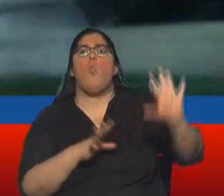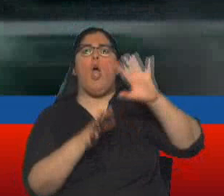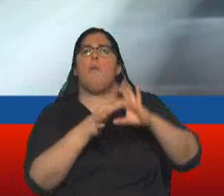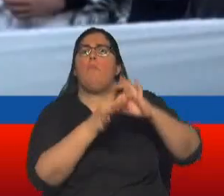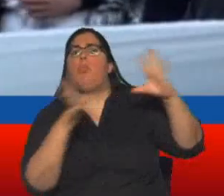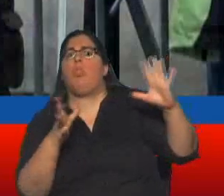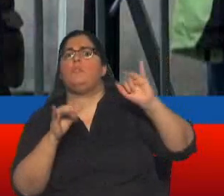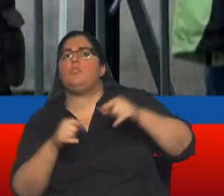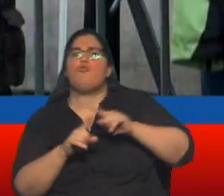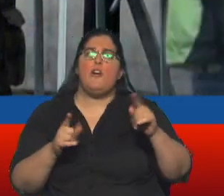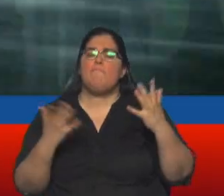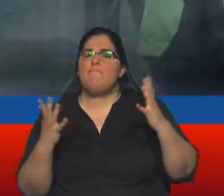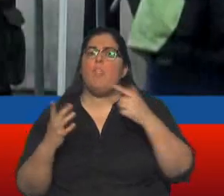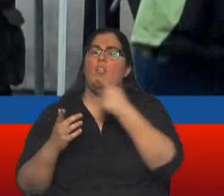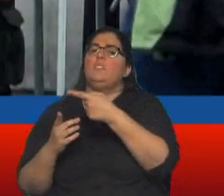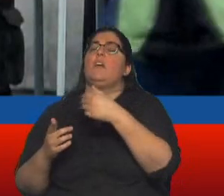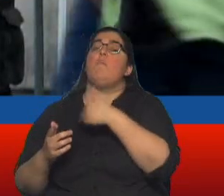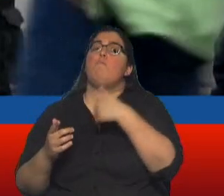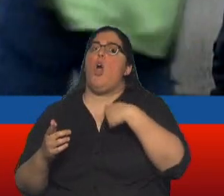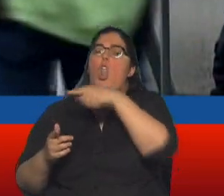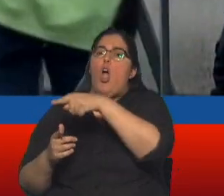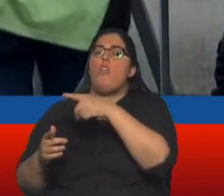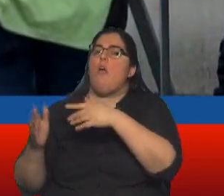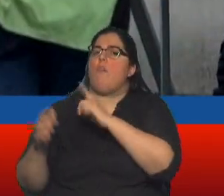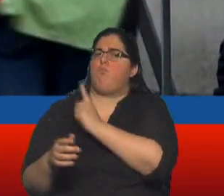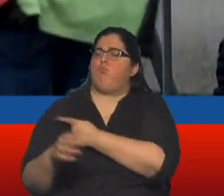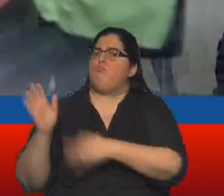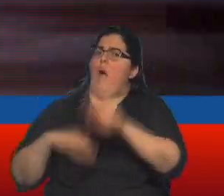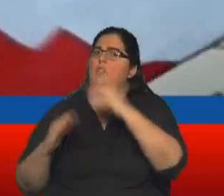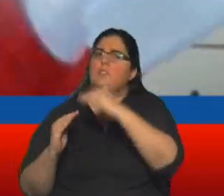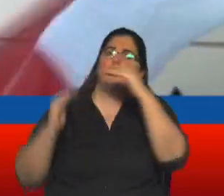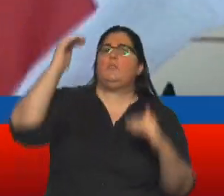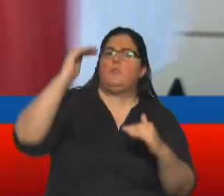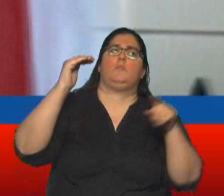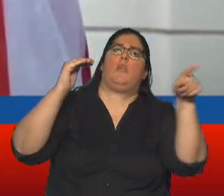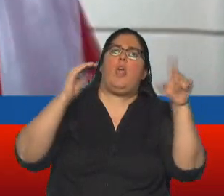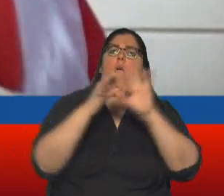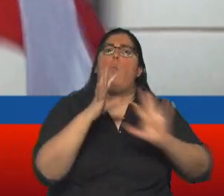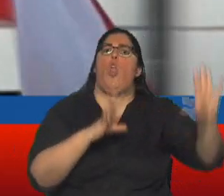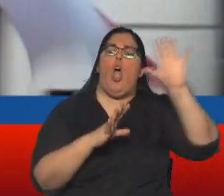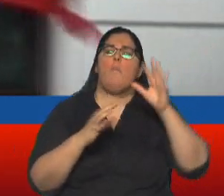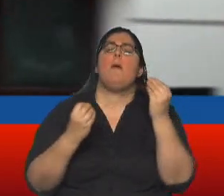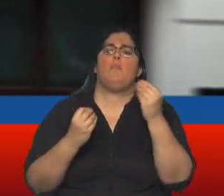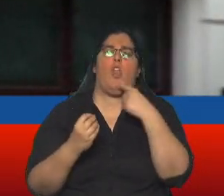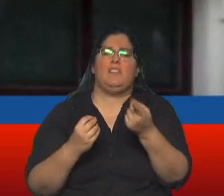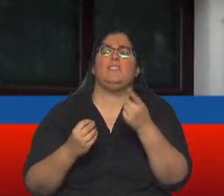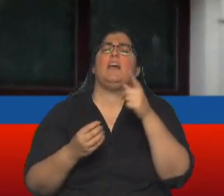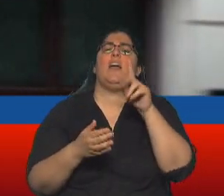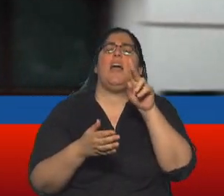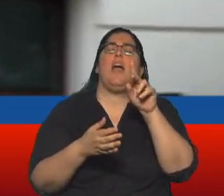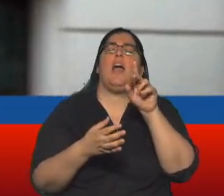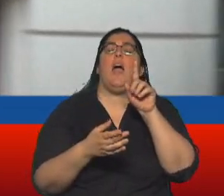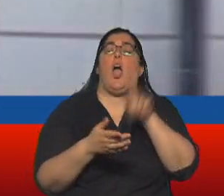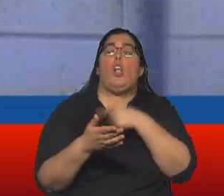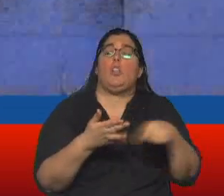la prevalencia del derecho de su país frente al europeo, declarando inconstitucional parte del Tratado de Adhesión al Bloque. Y